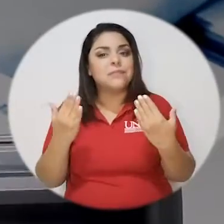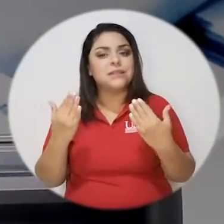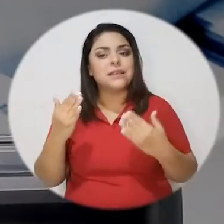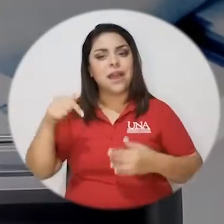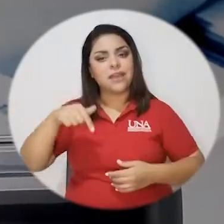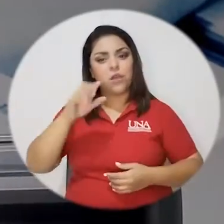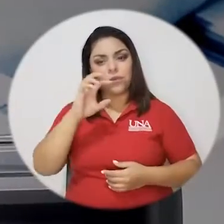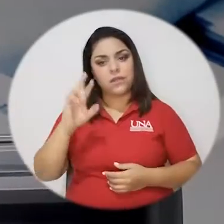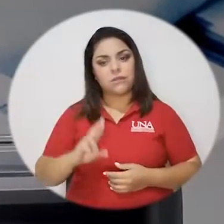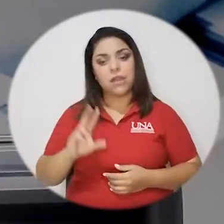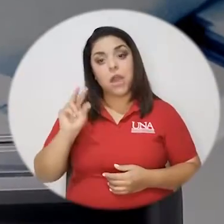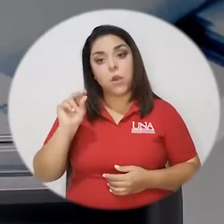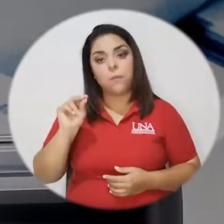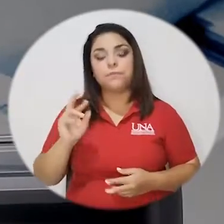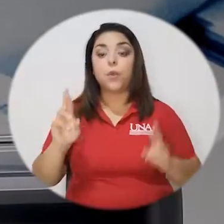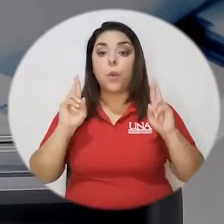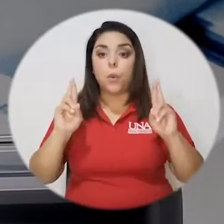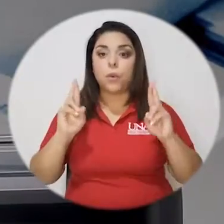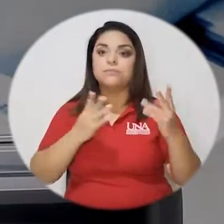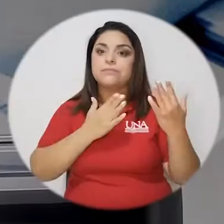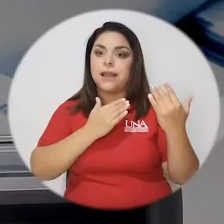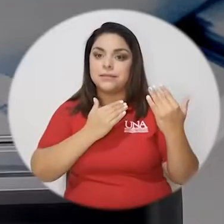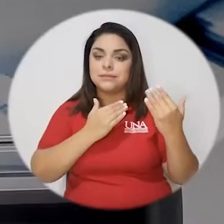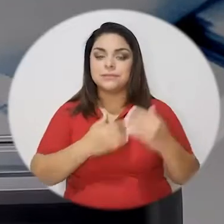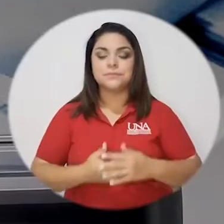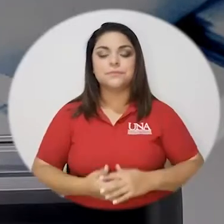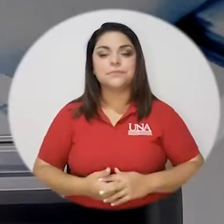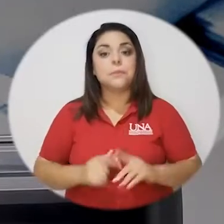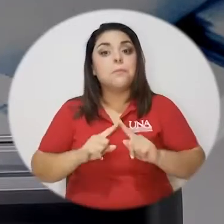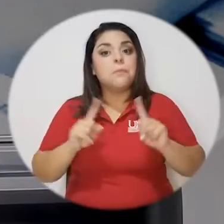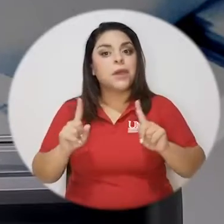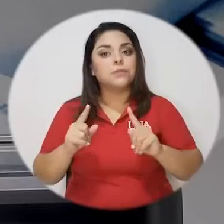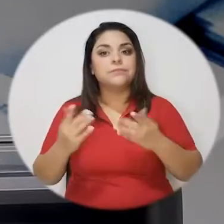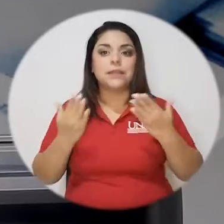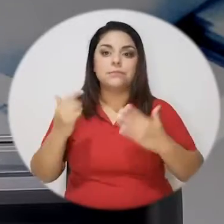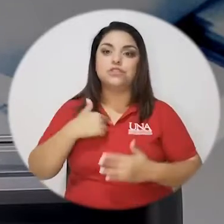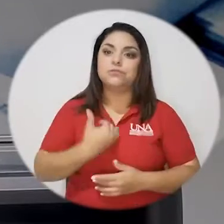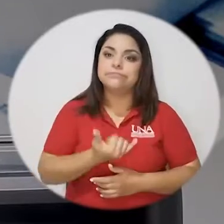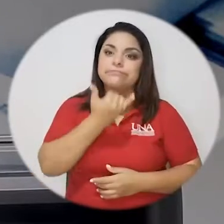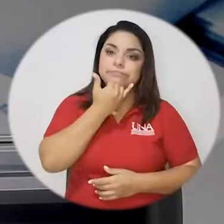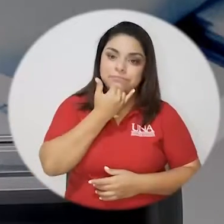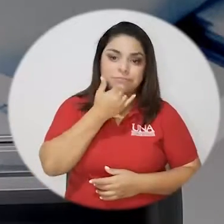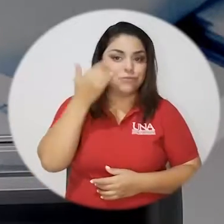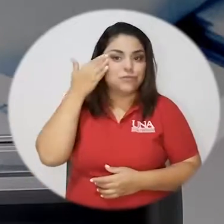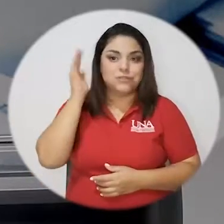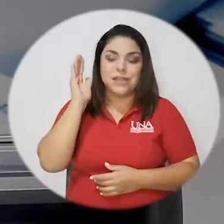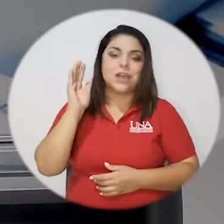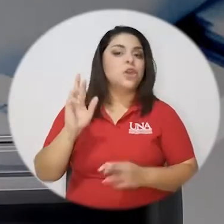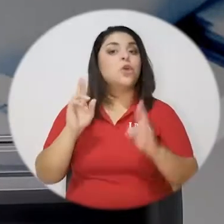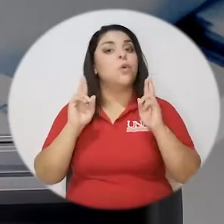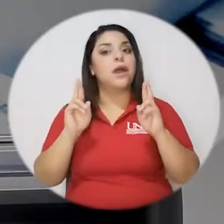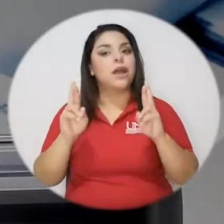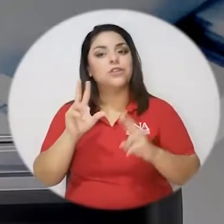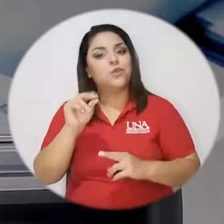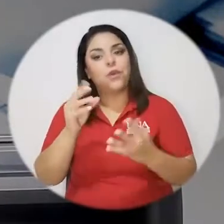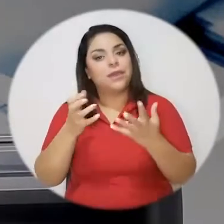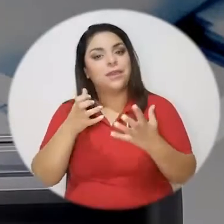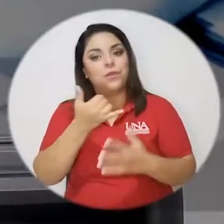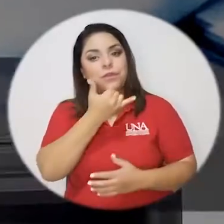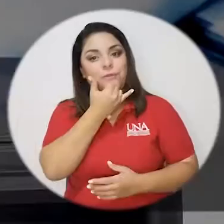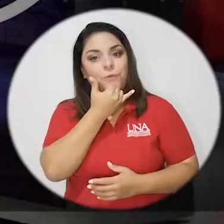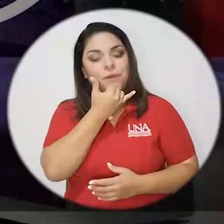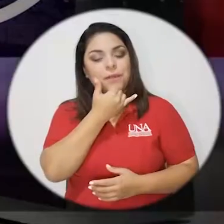ocurra así para Costa Rica sería la esperanza. Ahora, de nuevo, puede ser que me equivoque y aquí sí no me gustaría equivocarme.